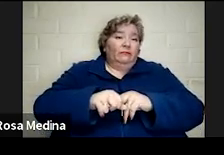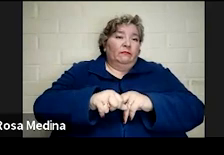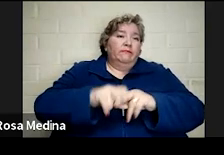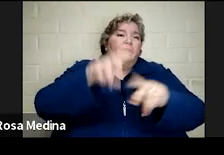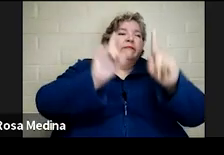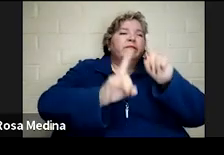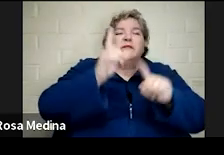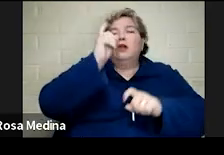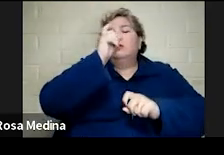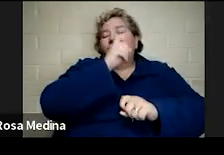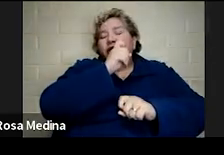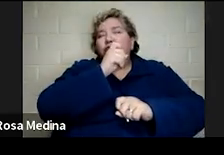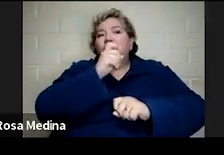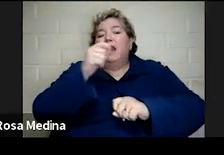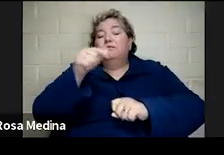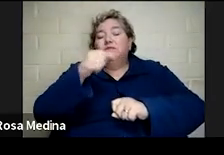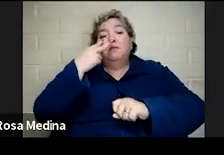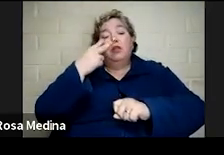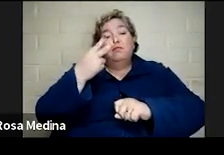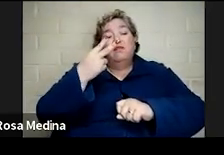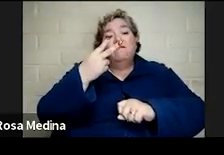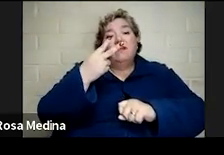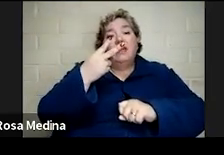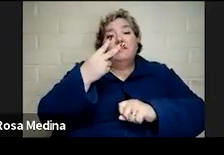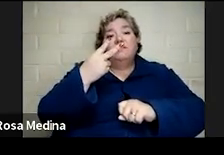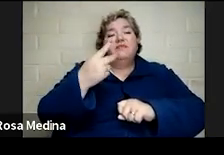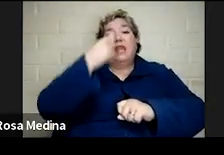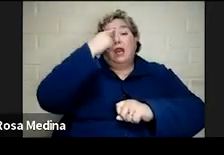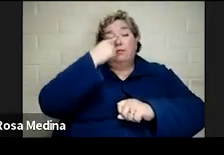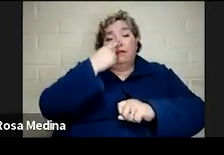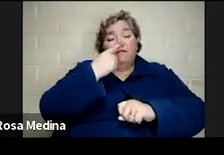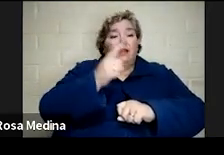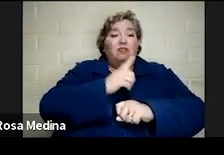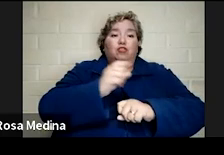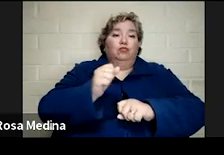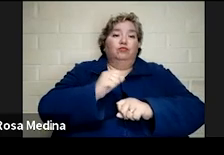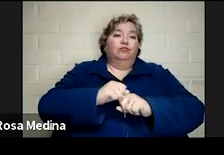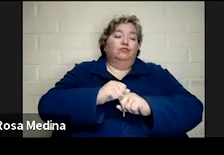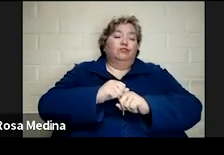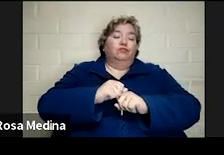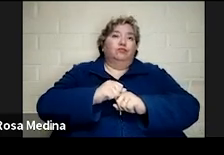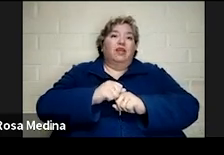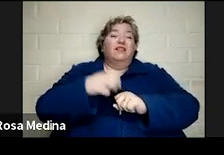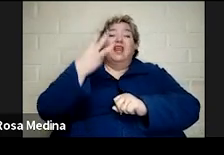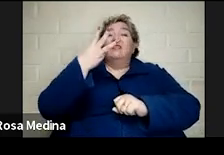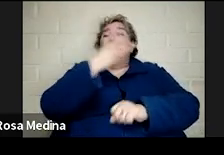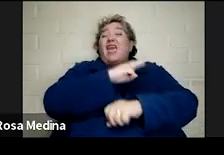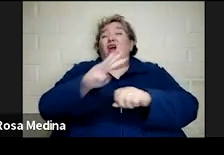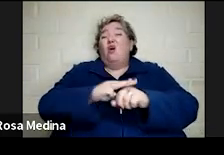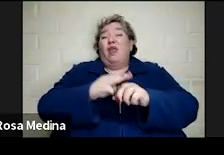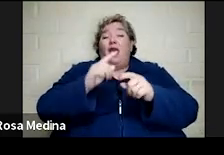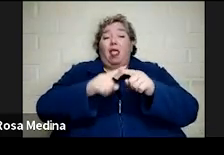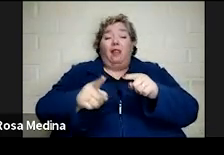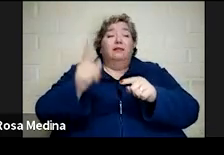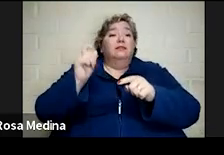de las funciones ejecutivas, porque no podía hacer de todo el perfil cognitivo, me tomaría como 3 horas, pero si nos centramos en las